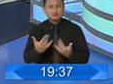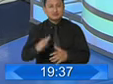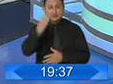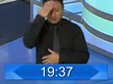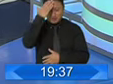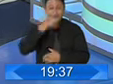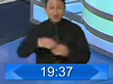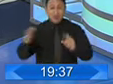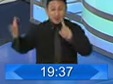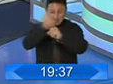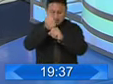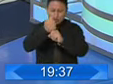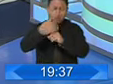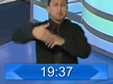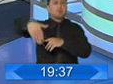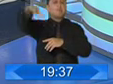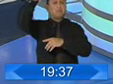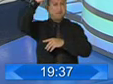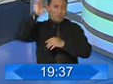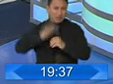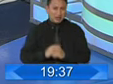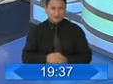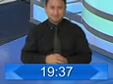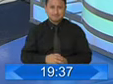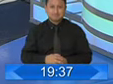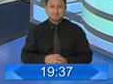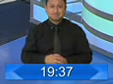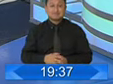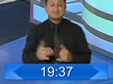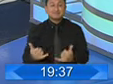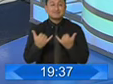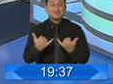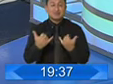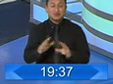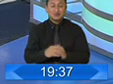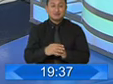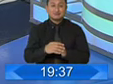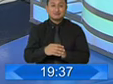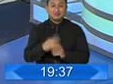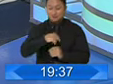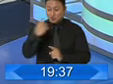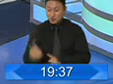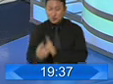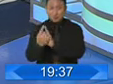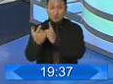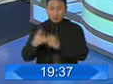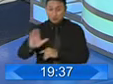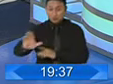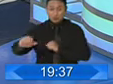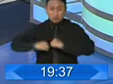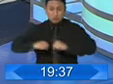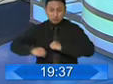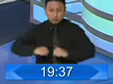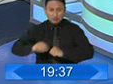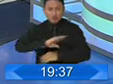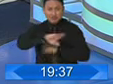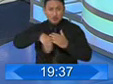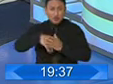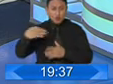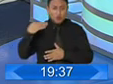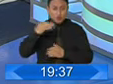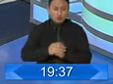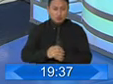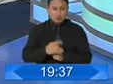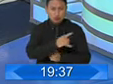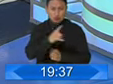la meta que tienen para seguir con esos grandes proyectos. Hoy justamente me los topé, hay que resaltar la gran labor que están realizando todos los voluntarios. Así que mañana,